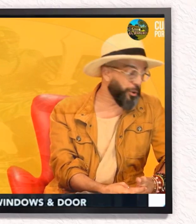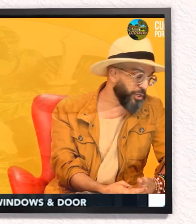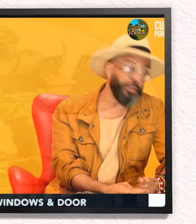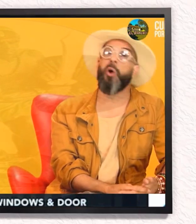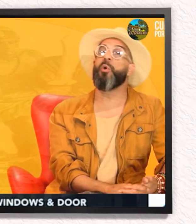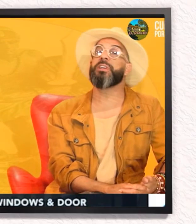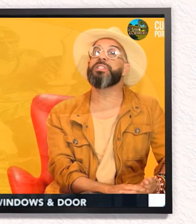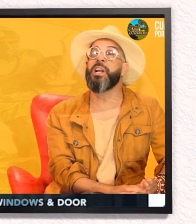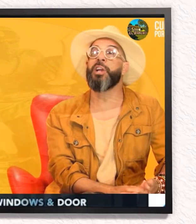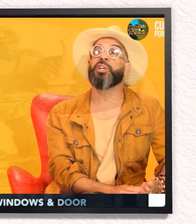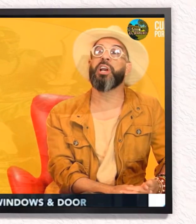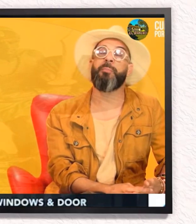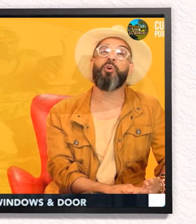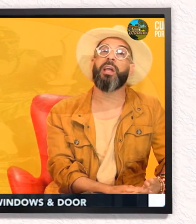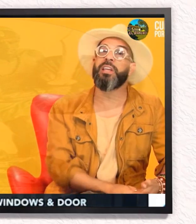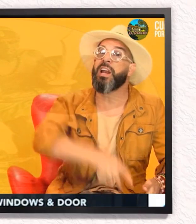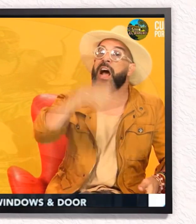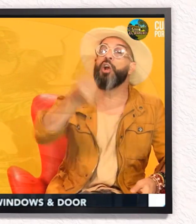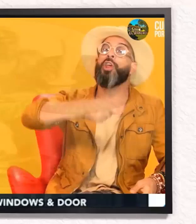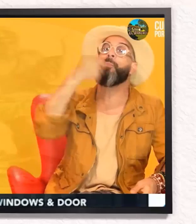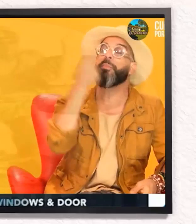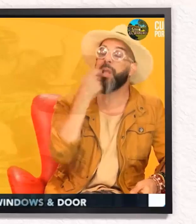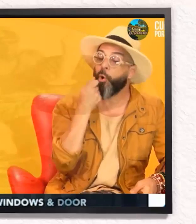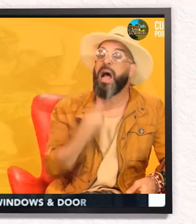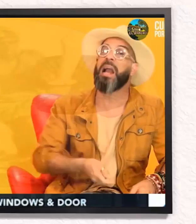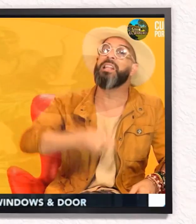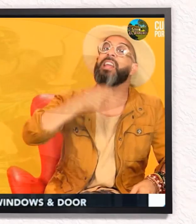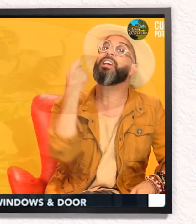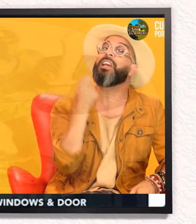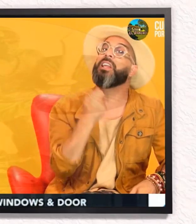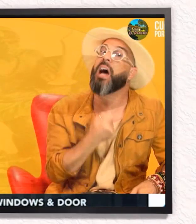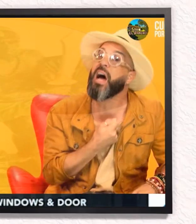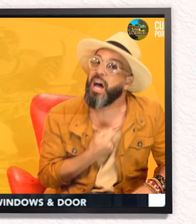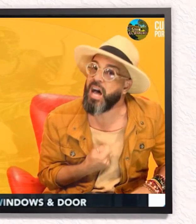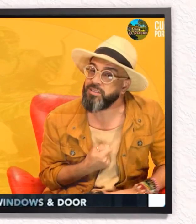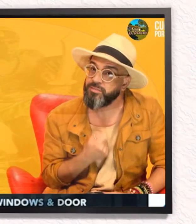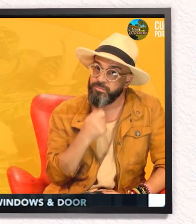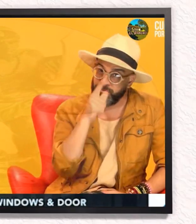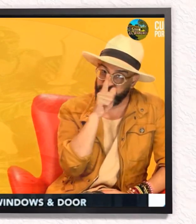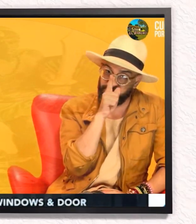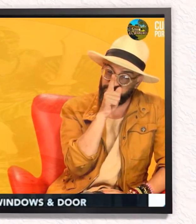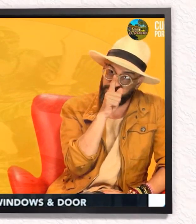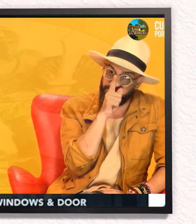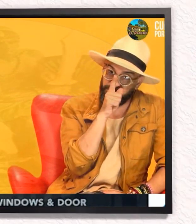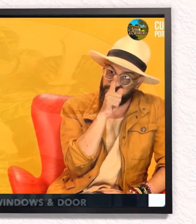nosotros como exilio tenemos que llenarnos de moral y de dignidad